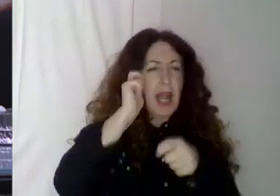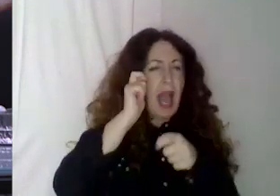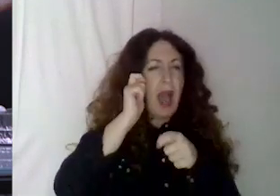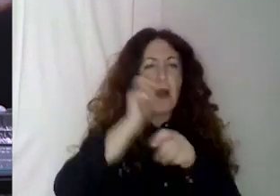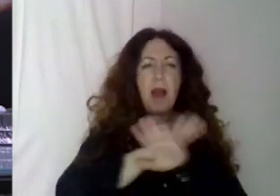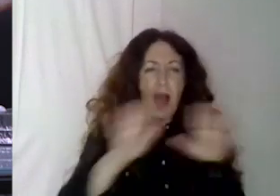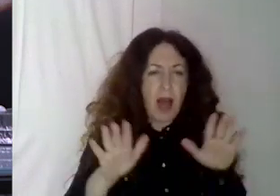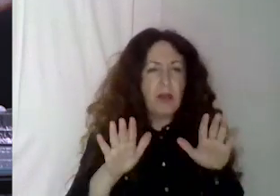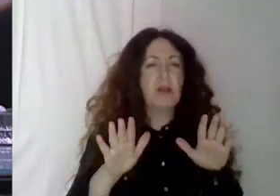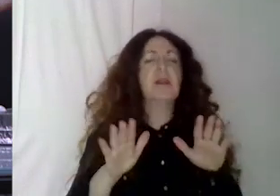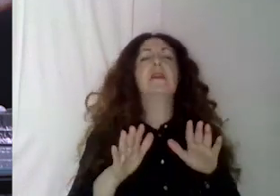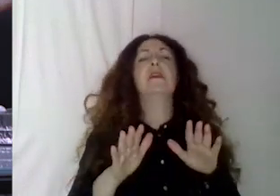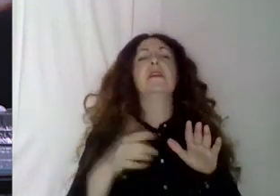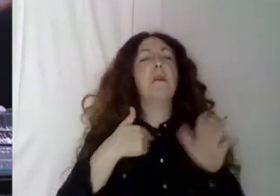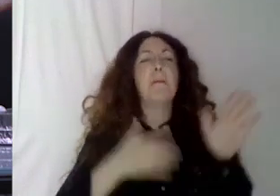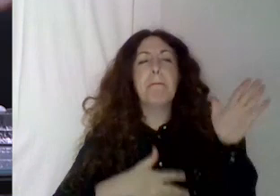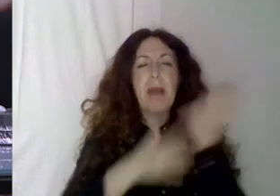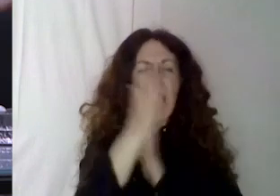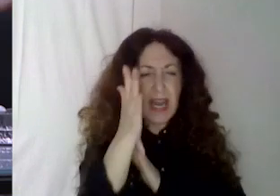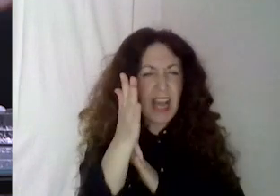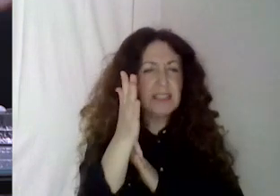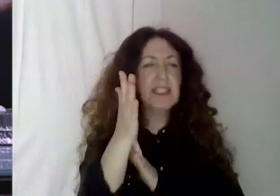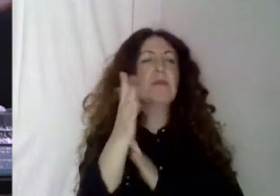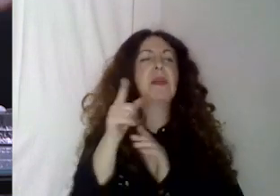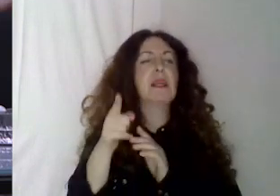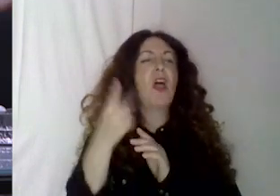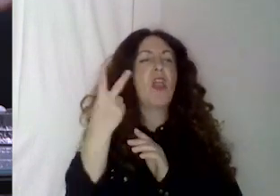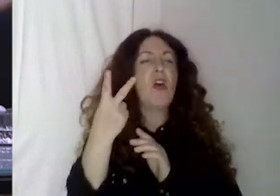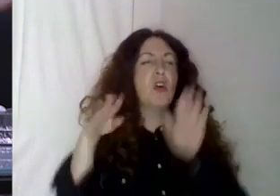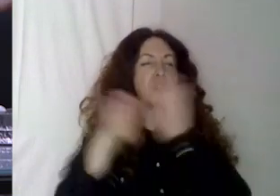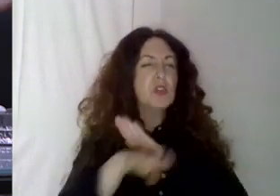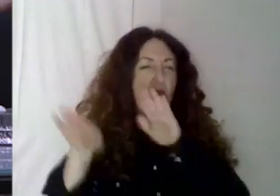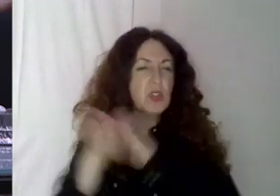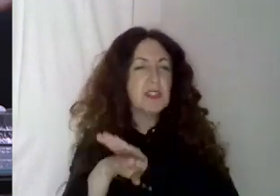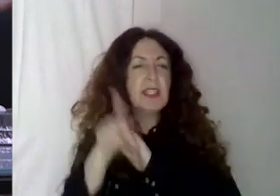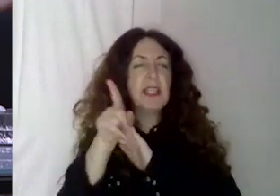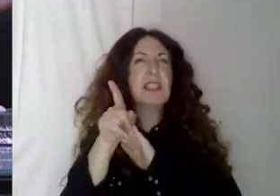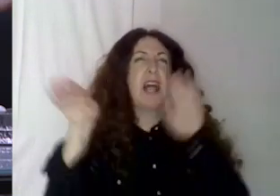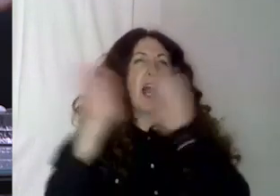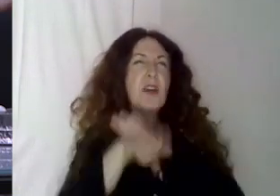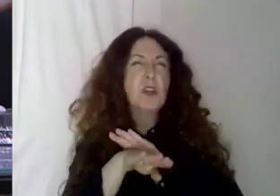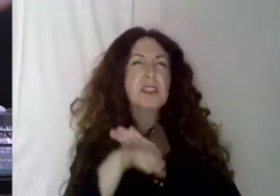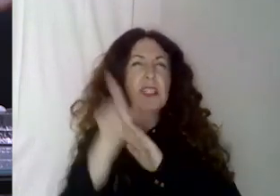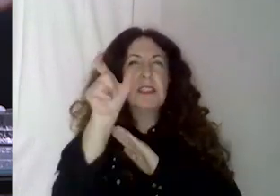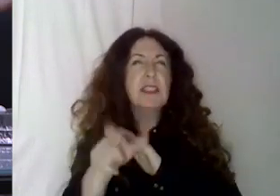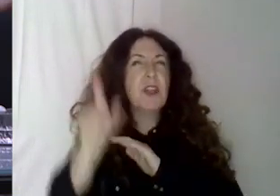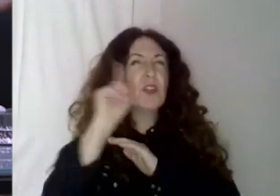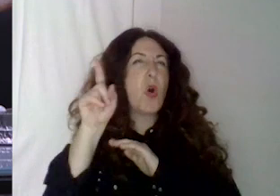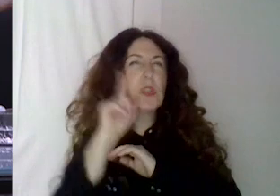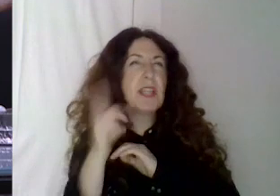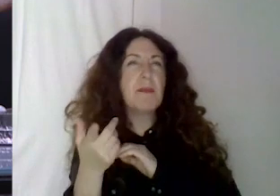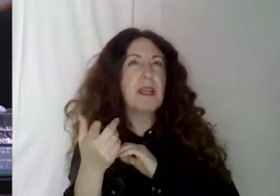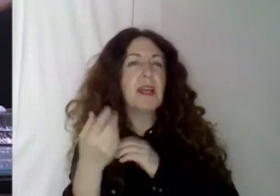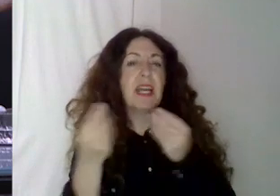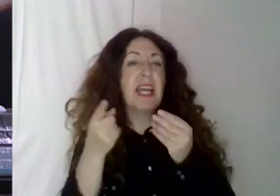vista podemos ver lo que él estaba pensando. Pero en el fondo, más allá de escribir su autobiografía, él está hablando porque dice que